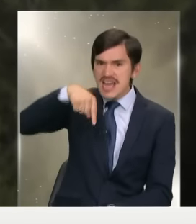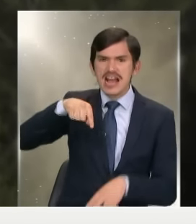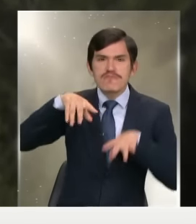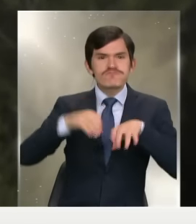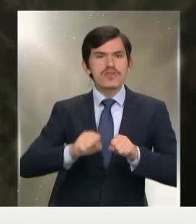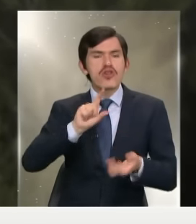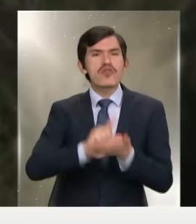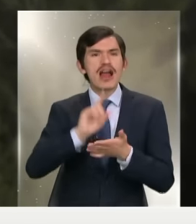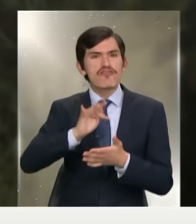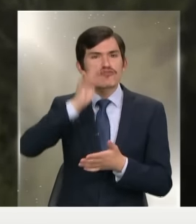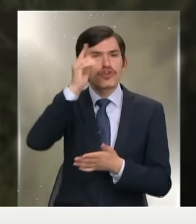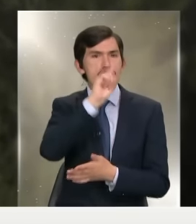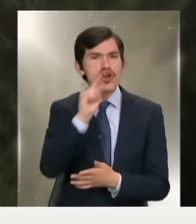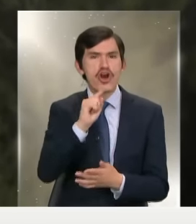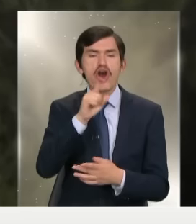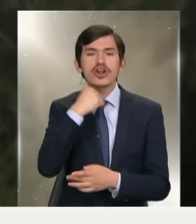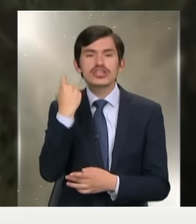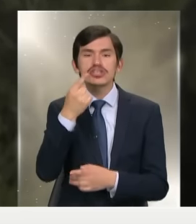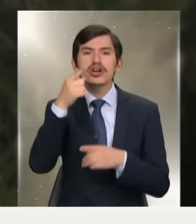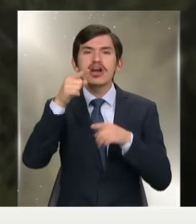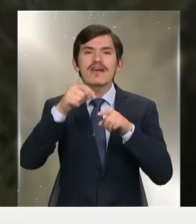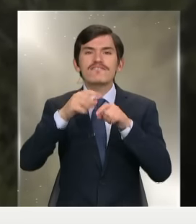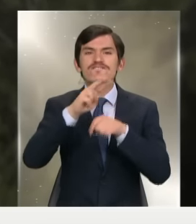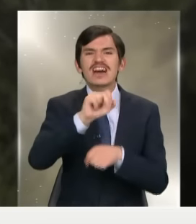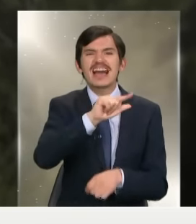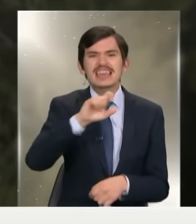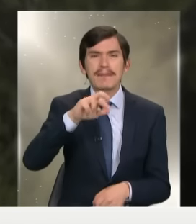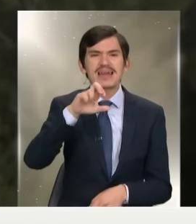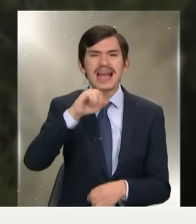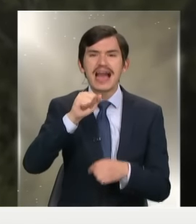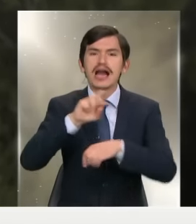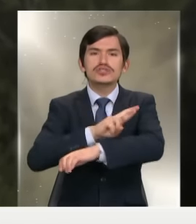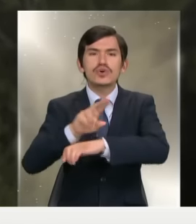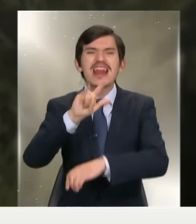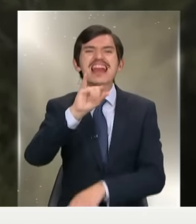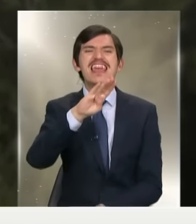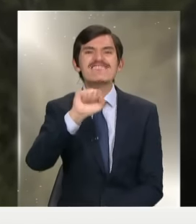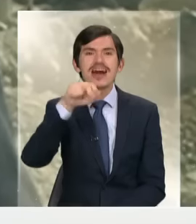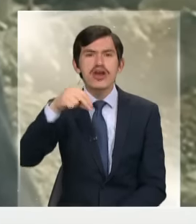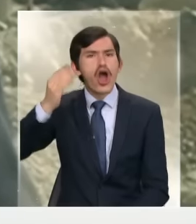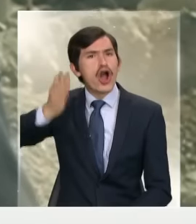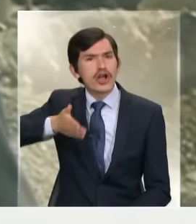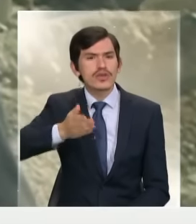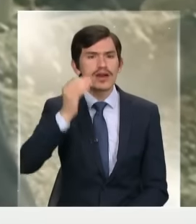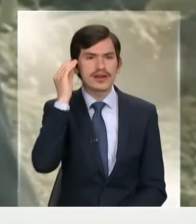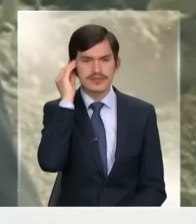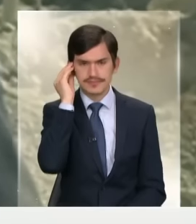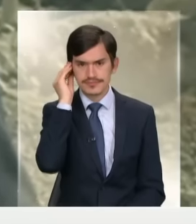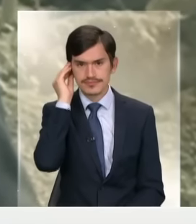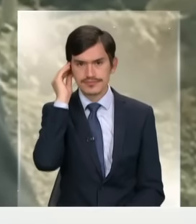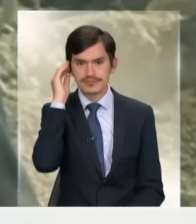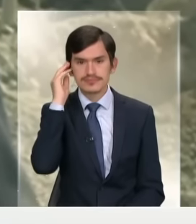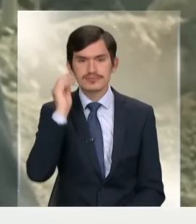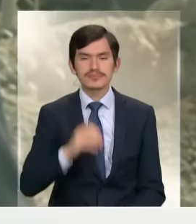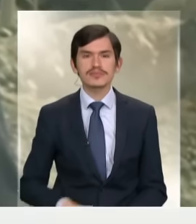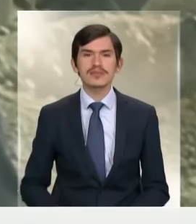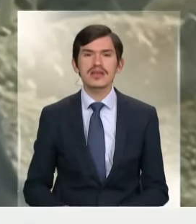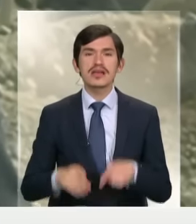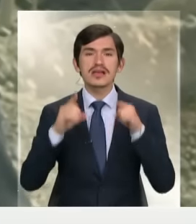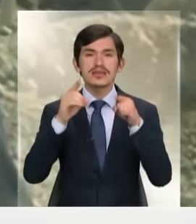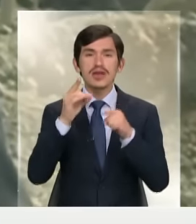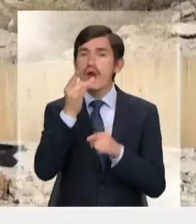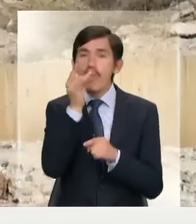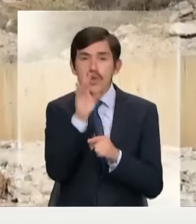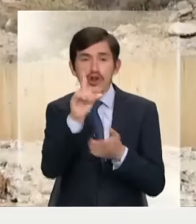futuro. Los duros golpes en Beirut, en el valle de Beqaa, en el sur del Líbano, continuarán. Es el único